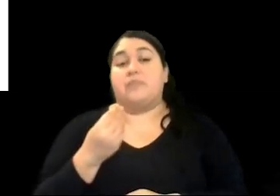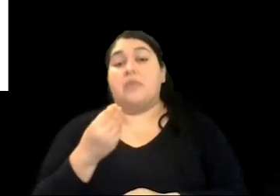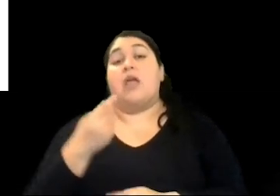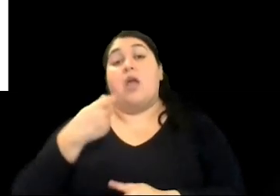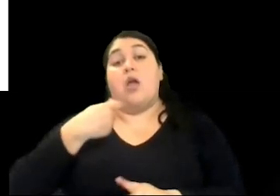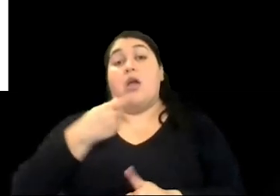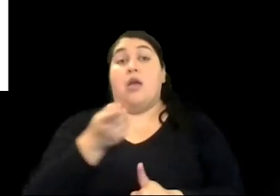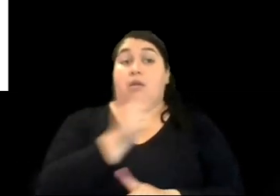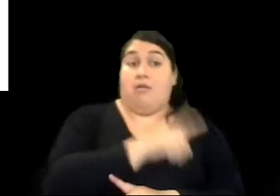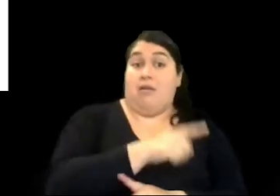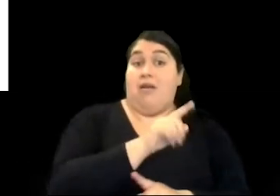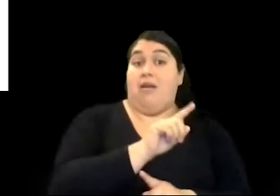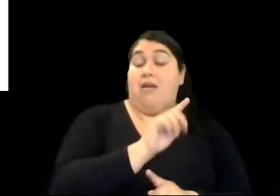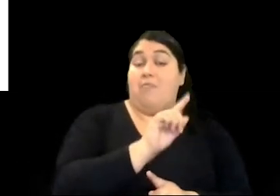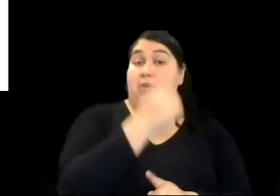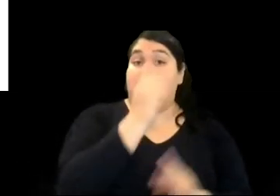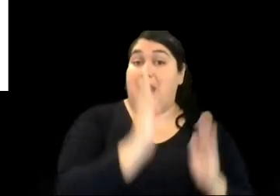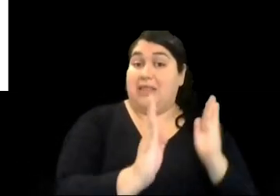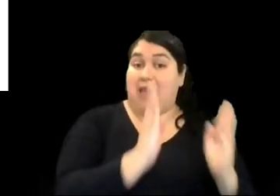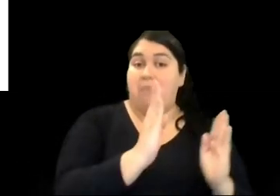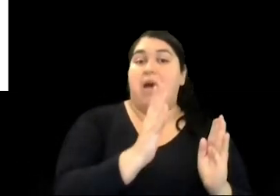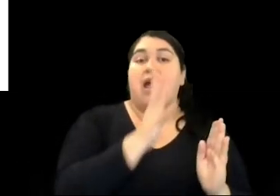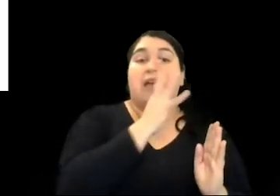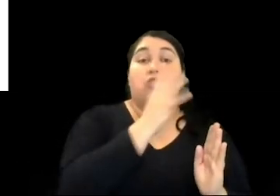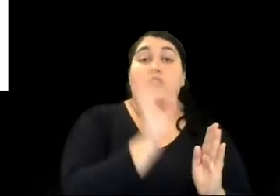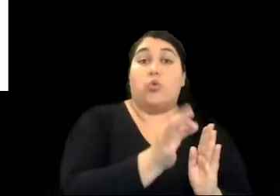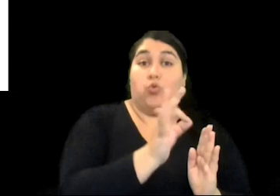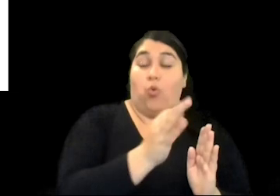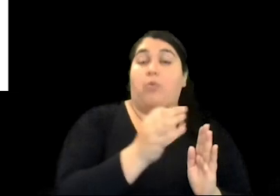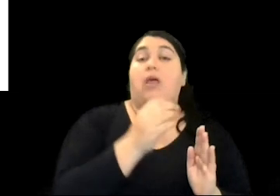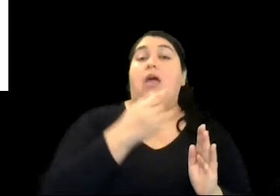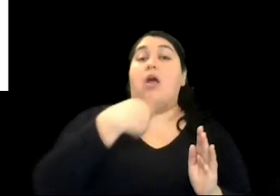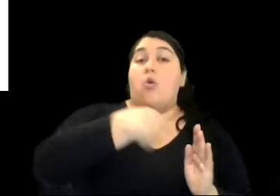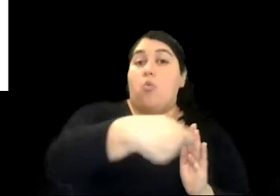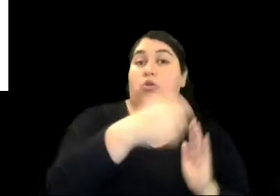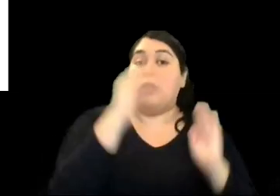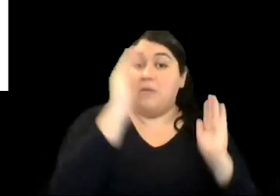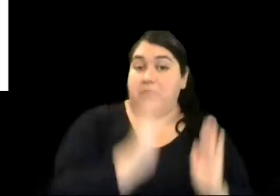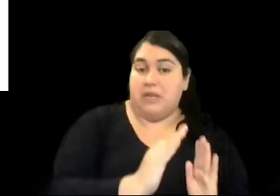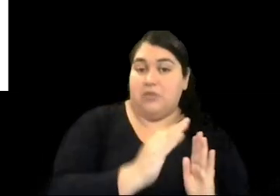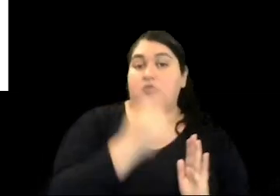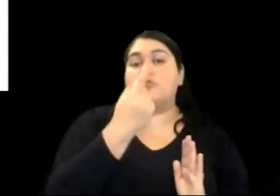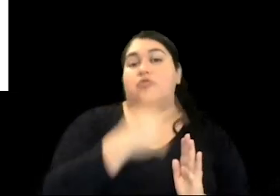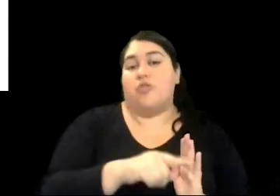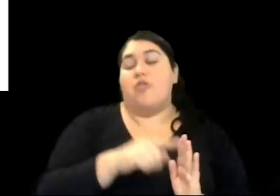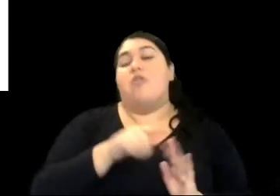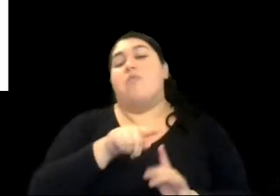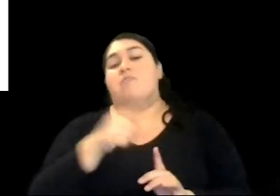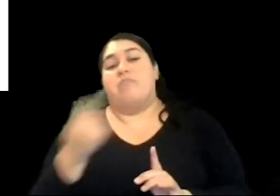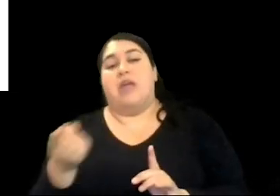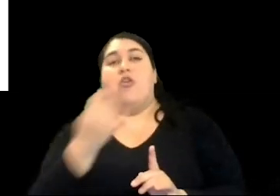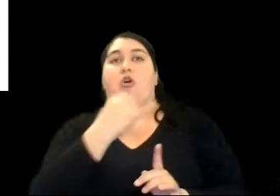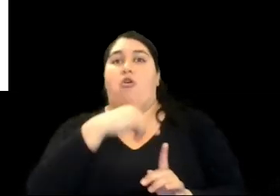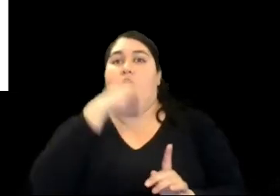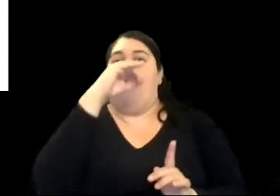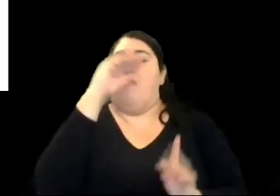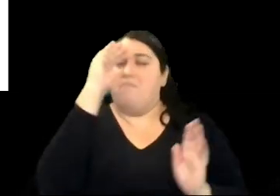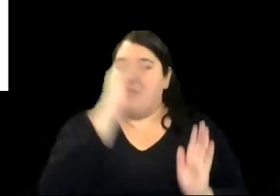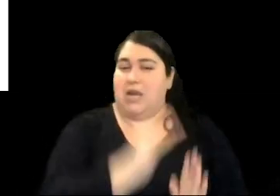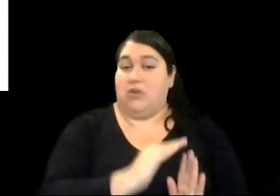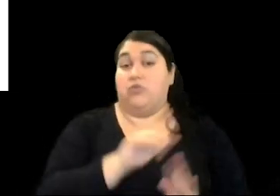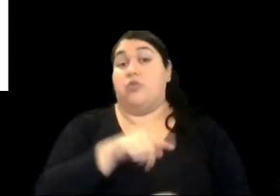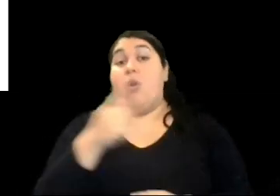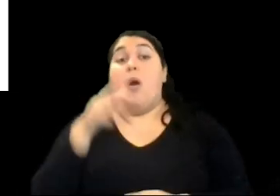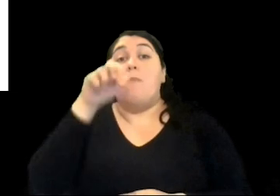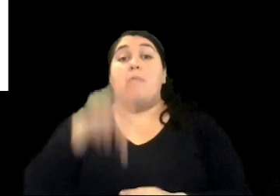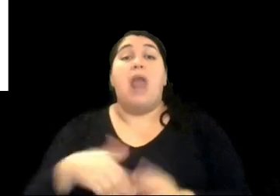primer segmento, tengo una fecha tope del 14 de octubre y una condonación mayor. En los planes adecuados al